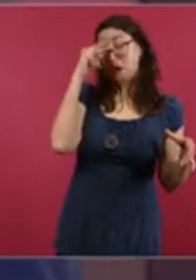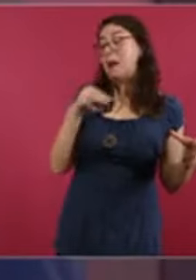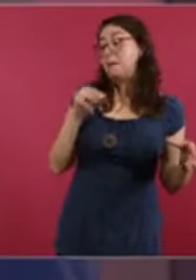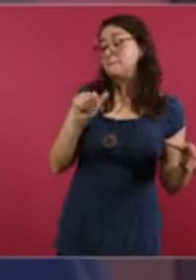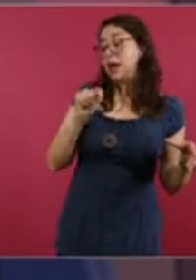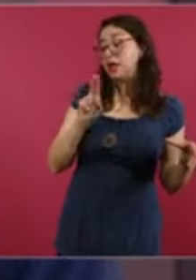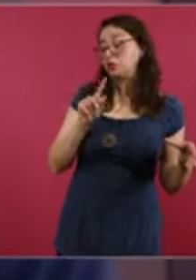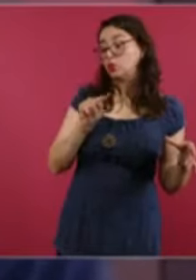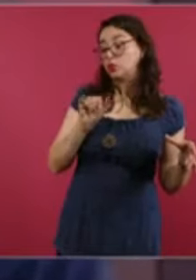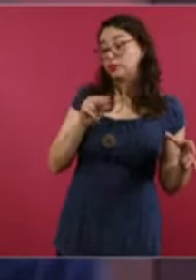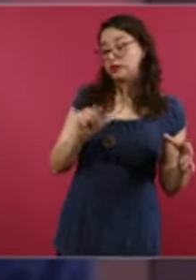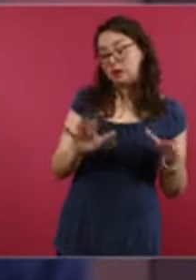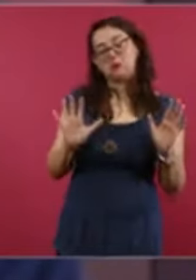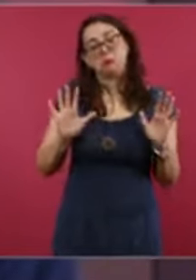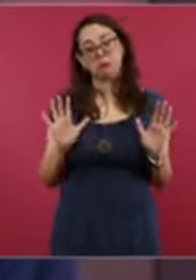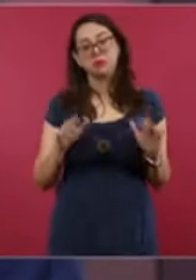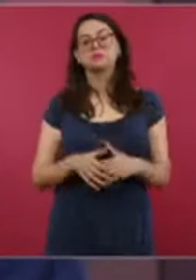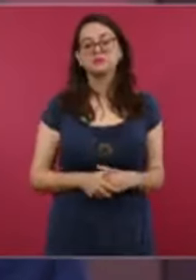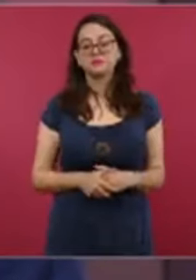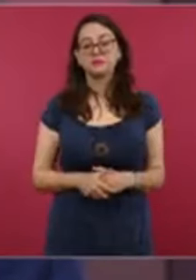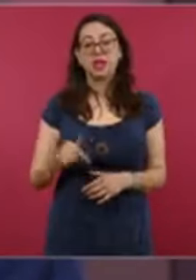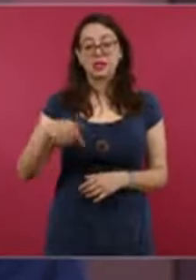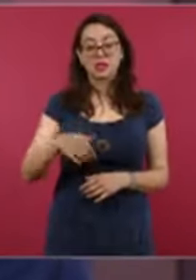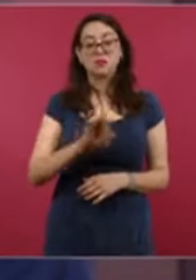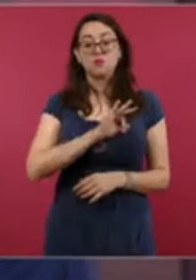permite ejercer nuestro derecho de réplica.